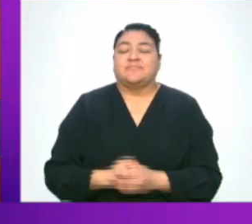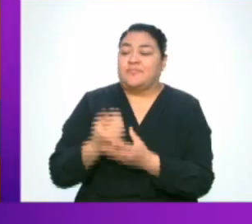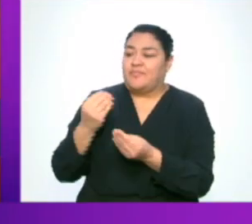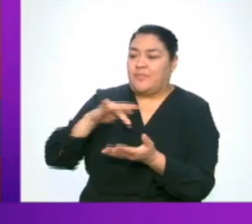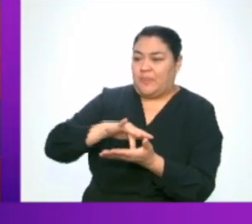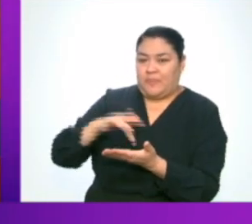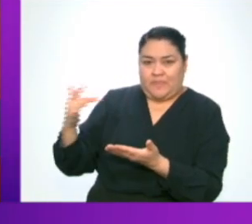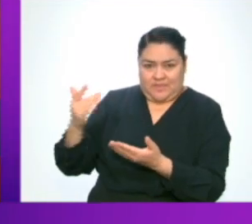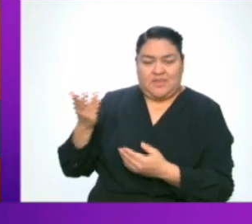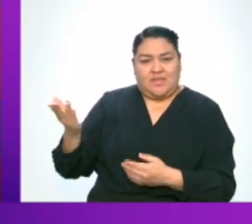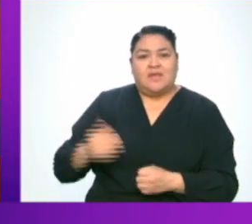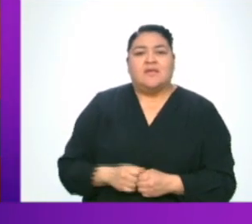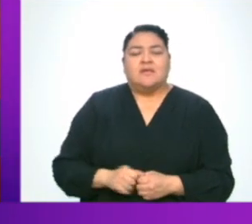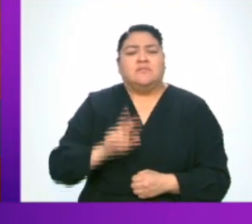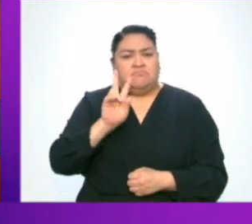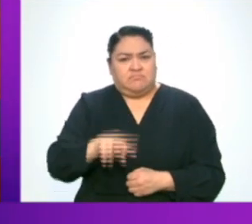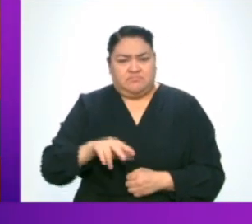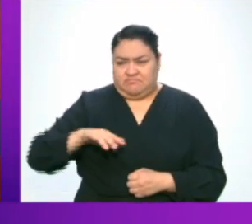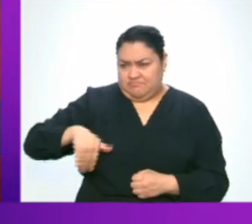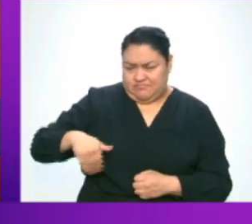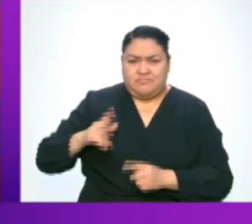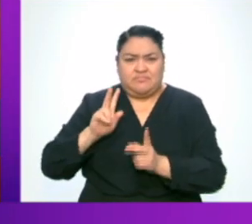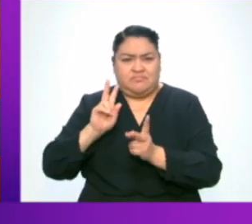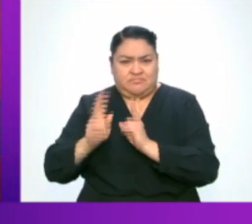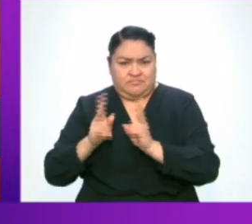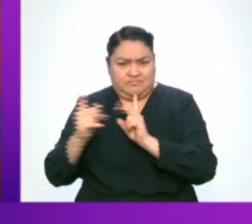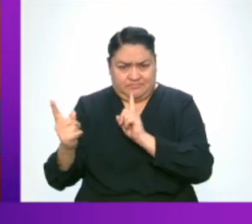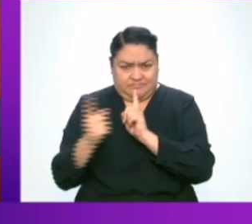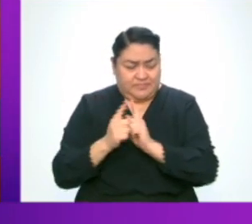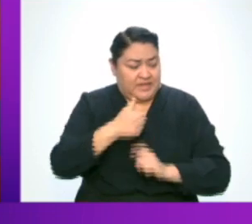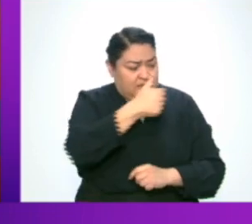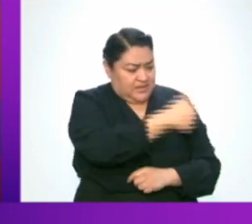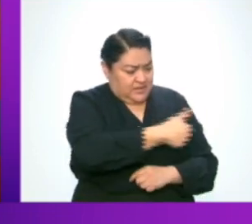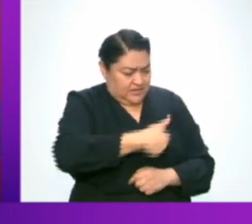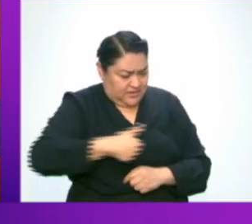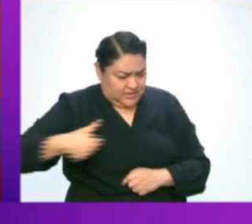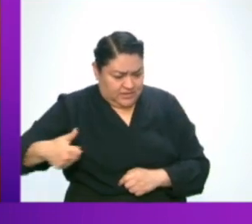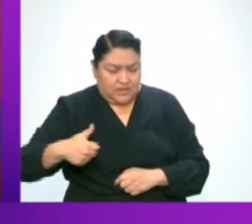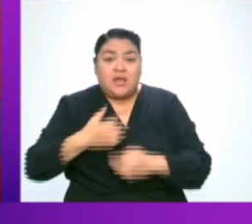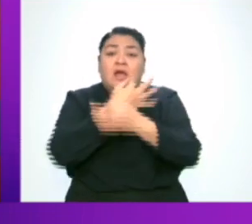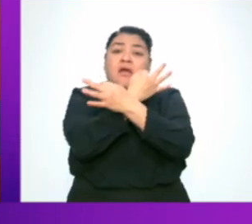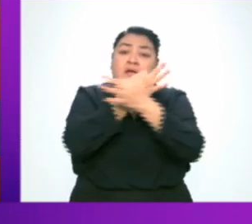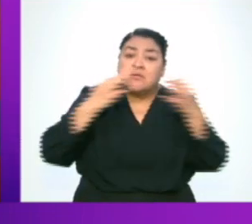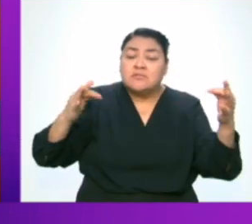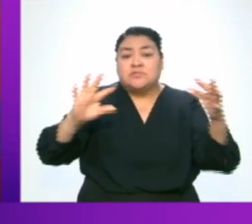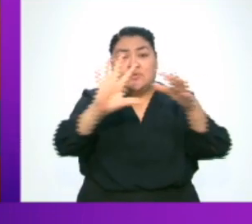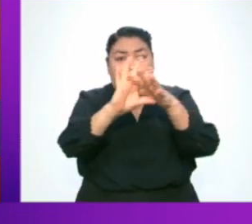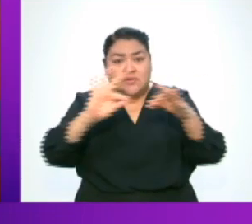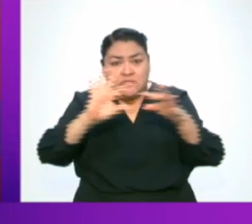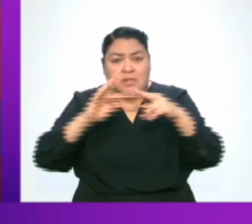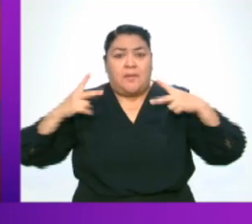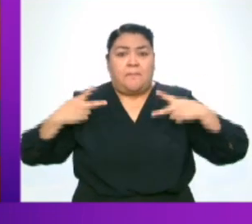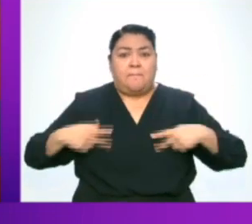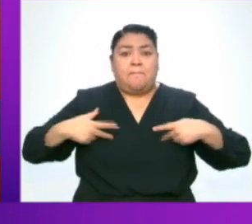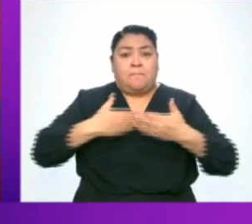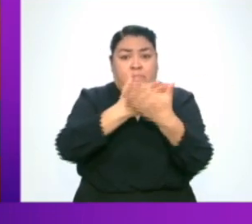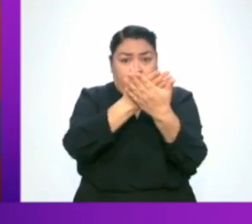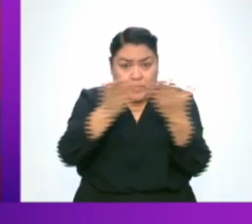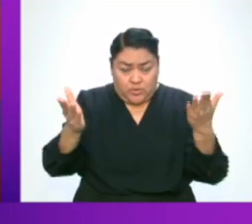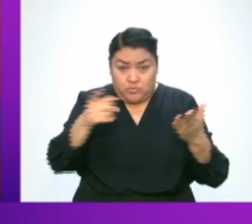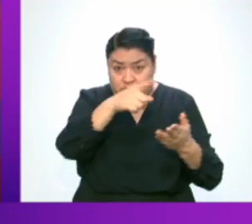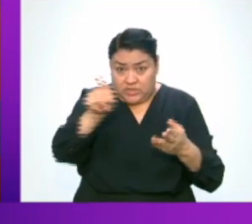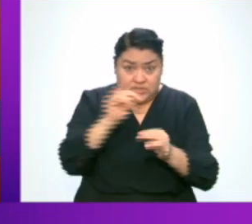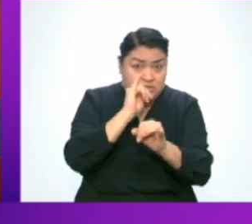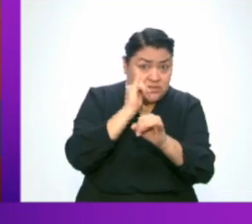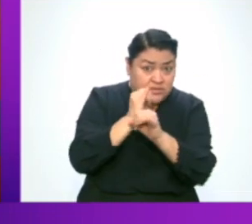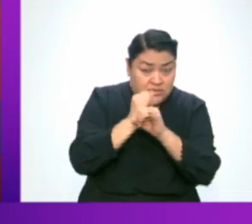Muchas gracias en efecto quisiéramos cada quien eso acordamos informarles a todos ustedes y a todos los que nos siguen